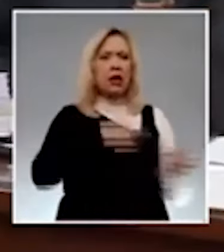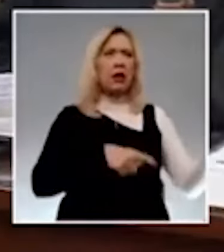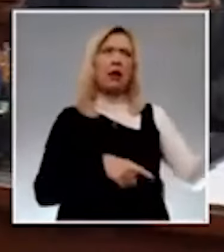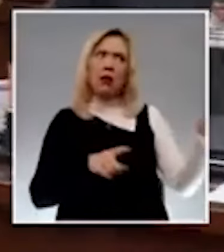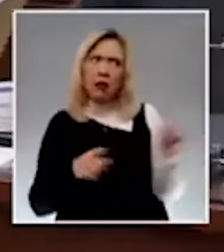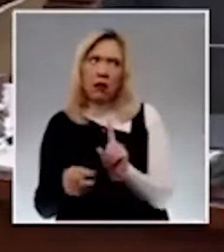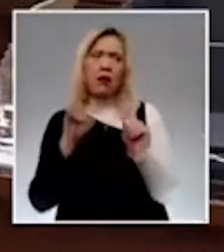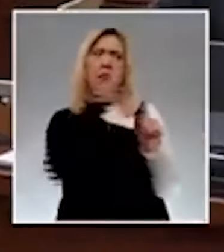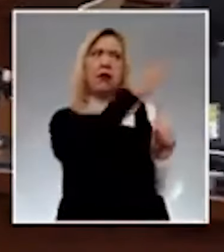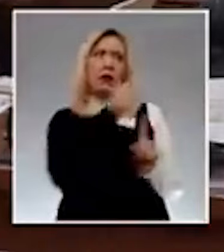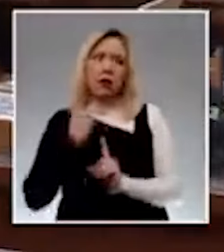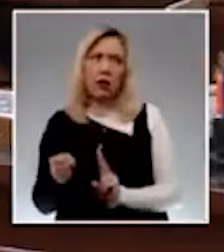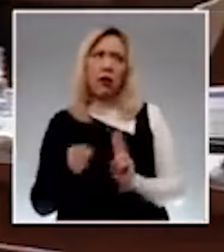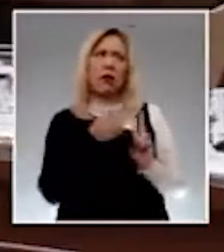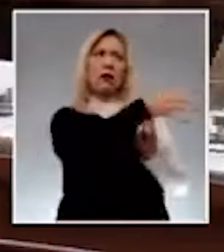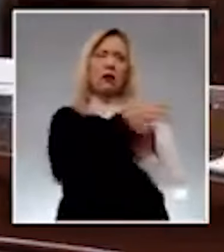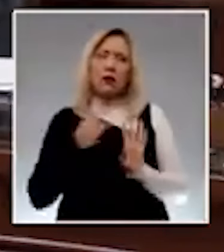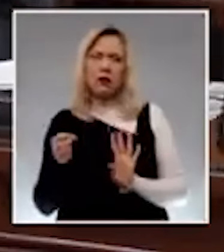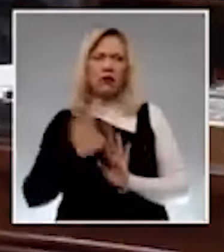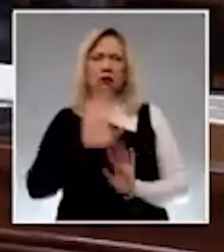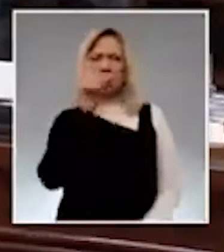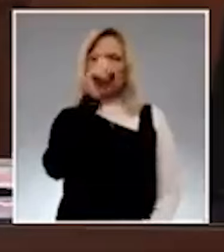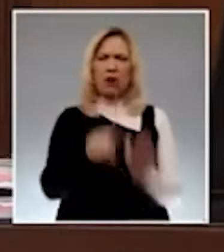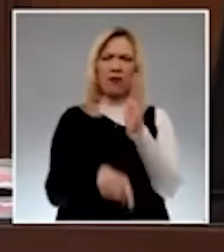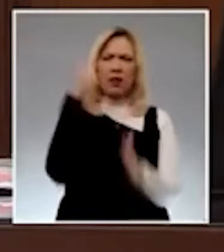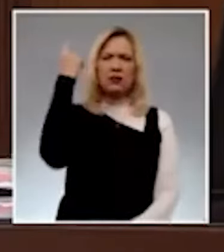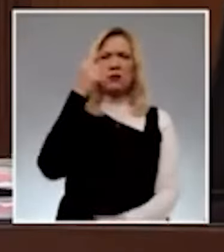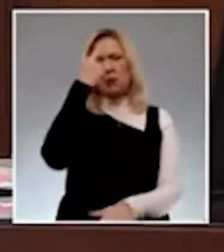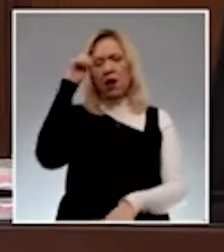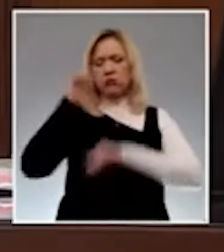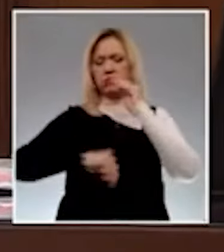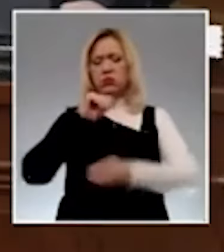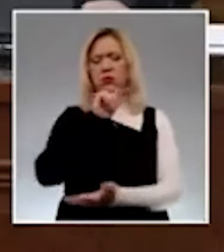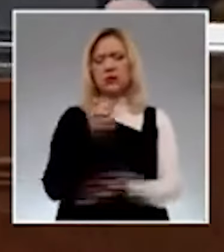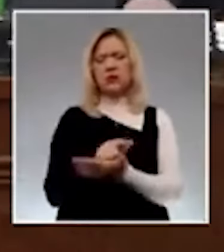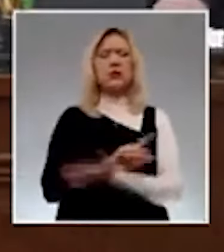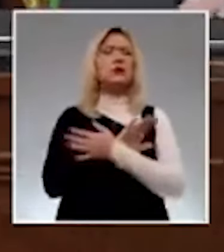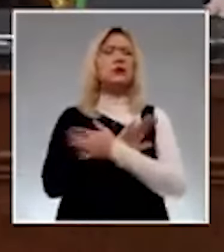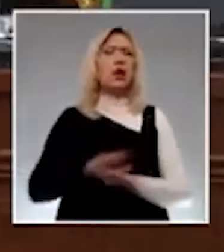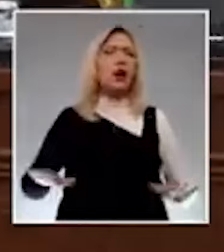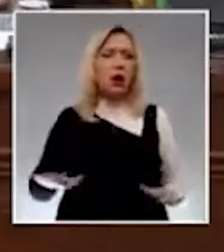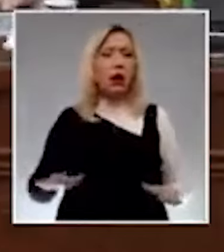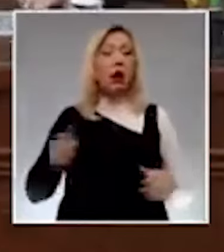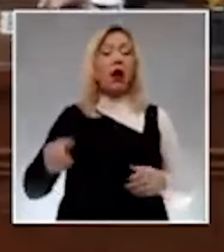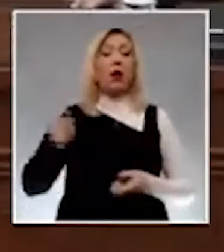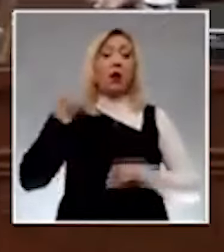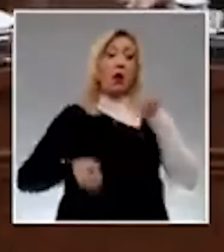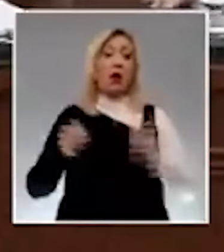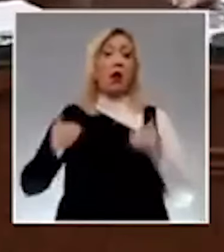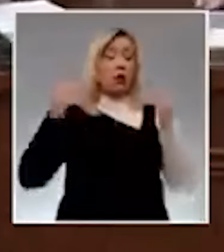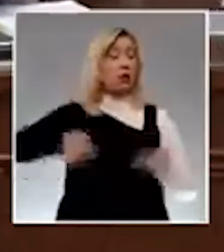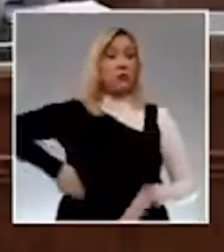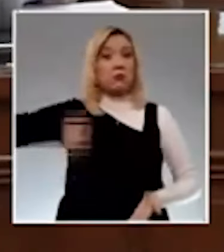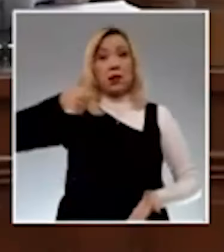la fase de la elaboración de la iniciativa. Esta fue la primera vez que el Pleno de la Corte se pronunció sobre una ley relativa a